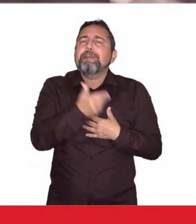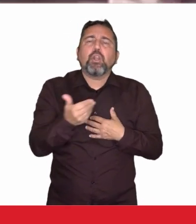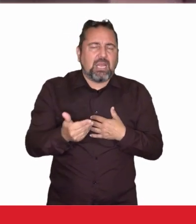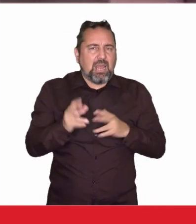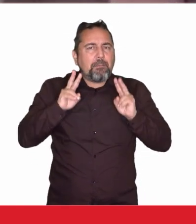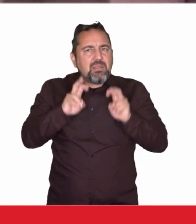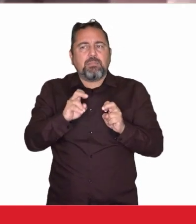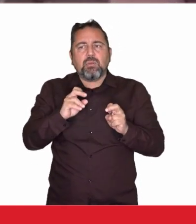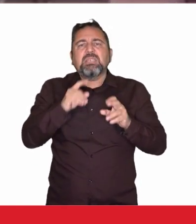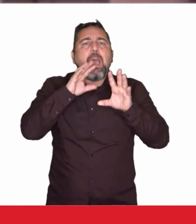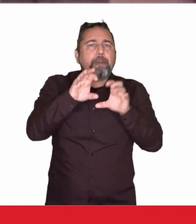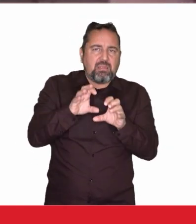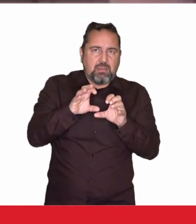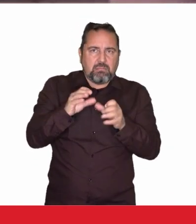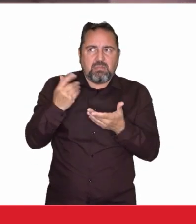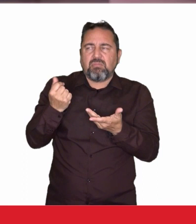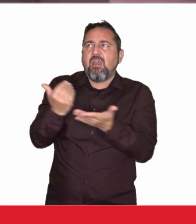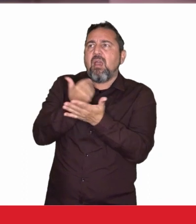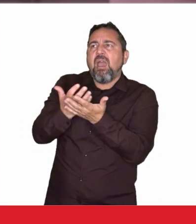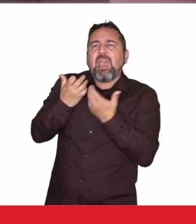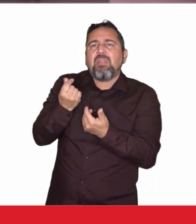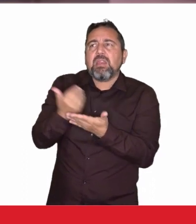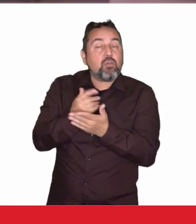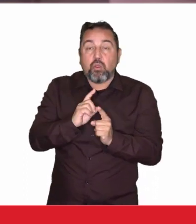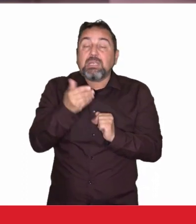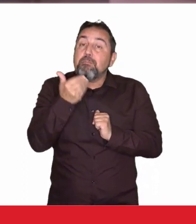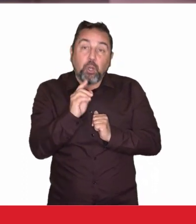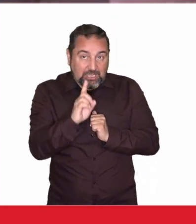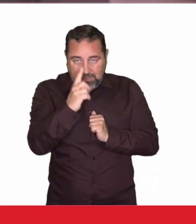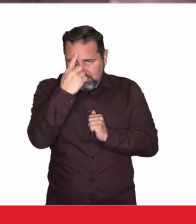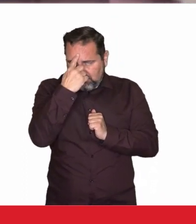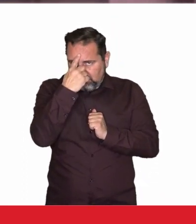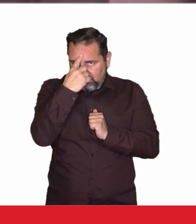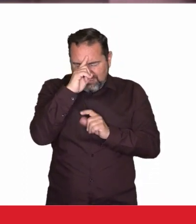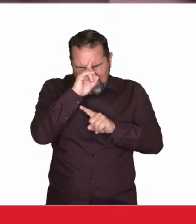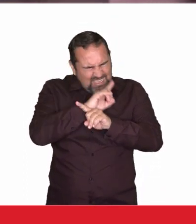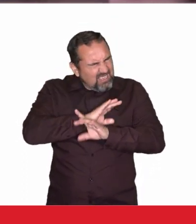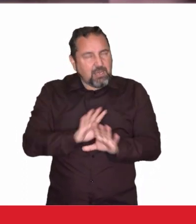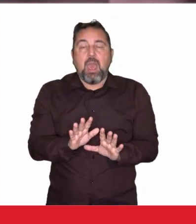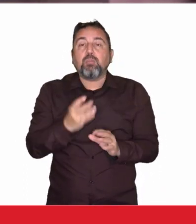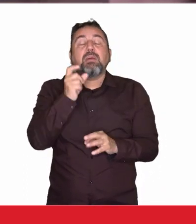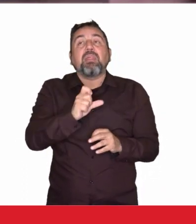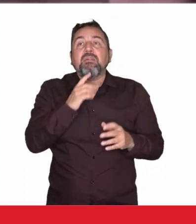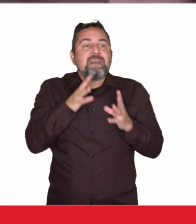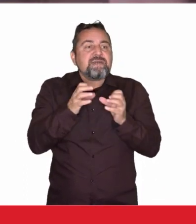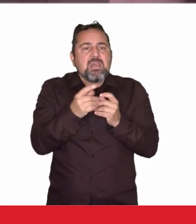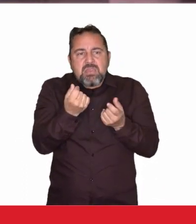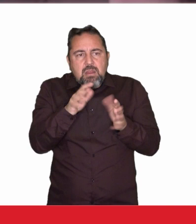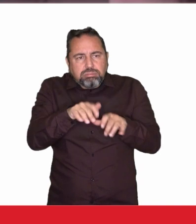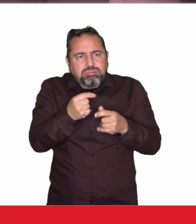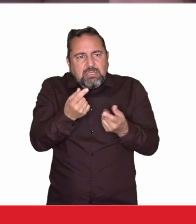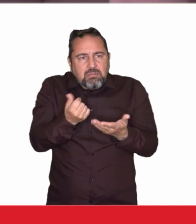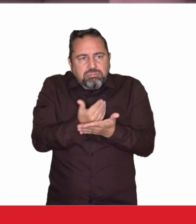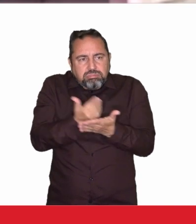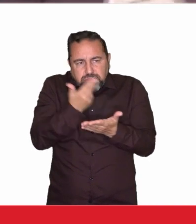¿vale? Es decir, lo importante al principio es aprender, no ganar pasta. ¿Vale? Esto es súper importante que os lo grabéis. Porque la gente a